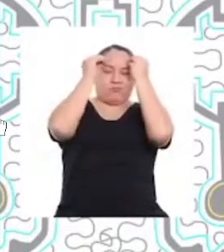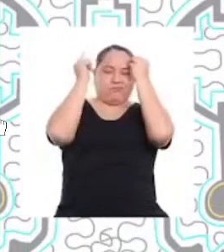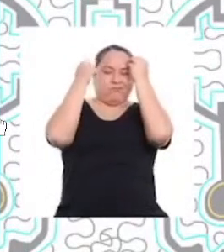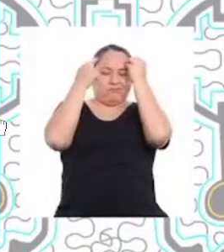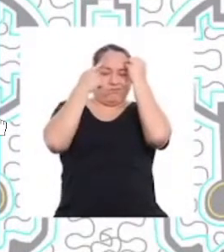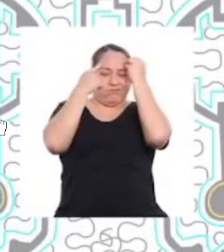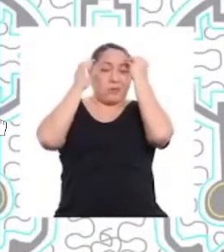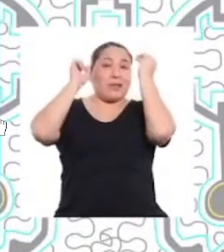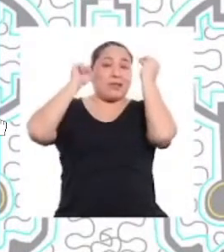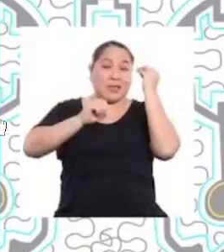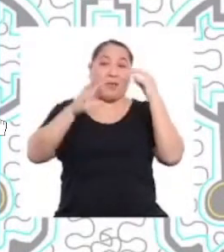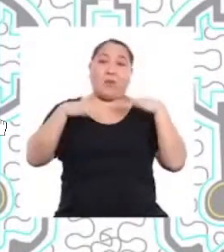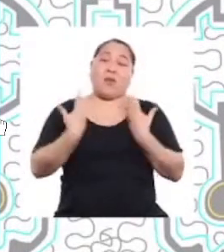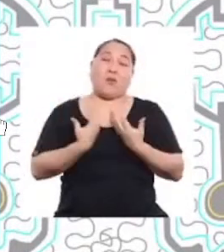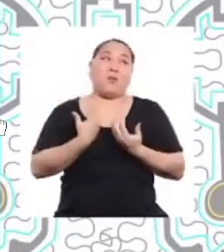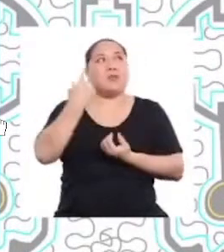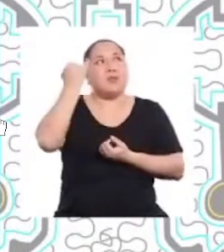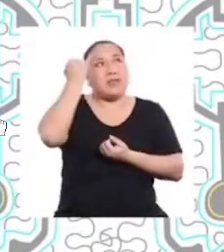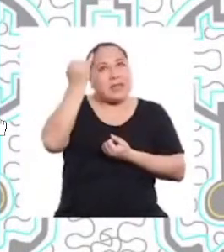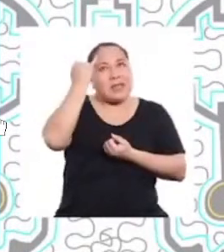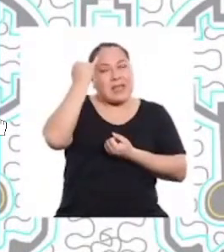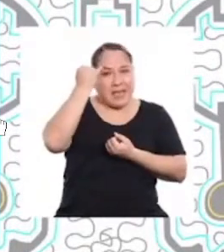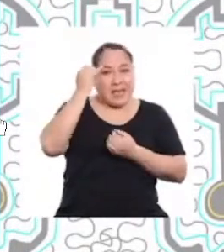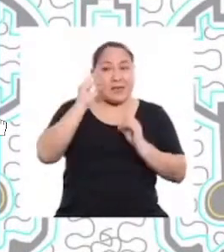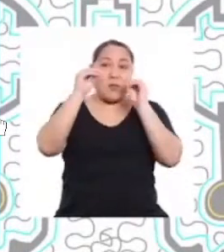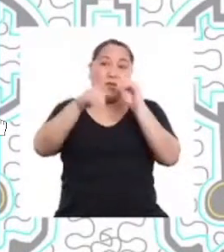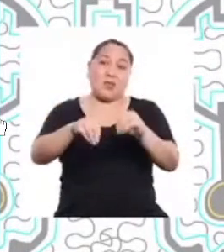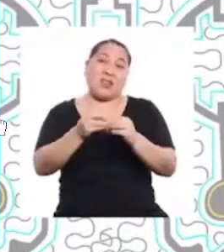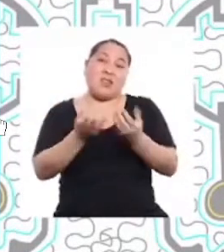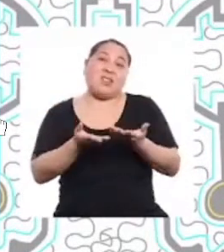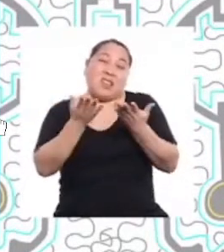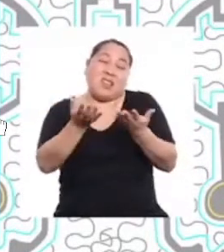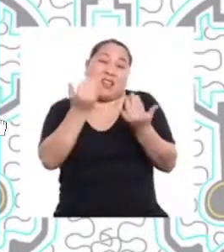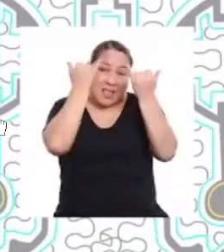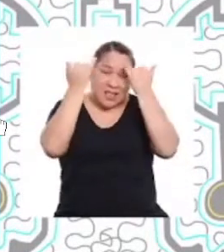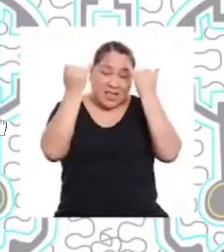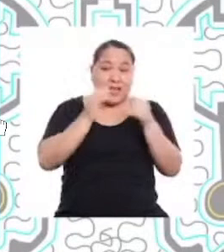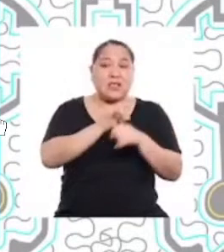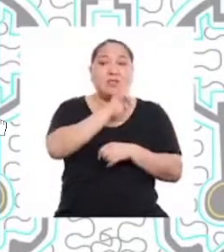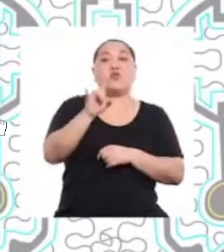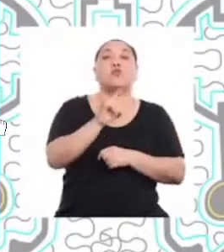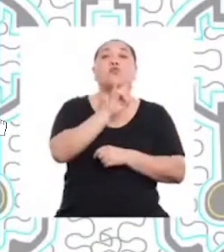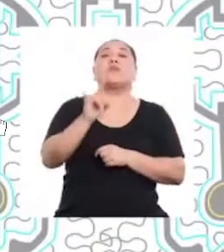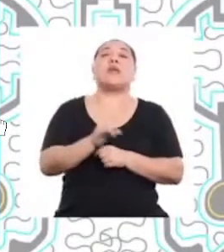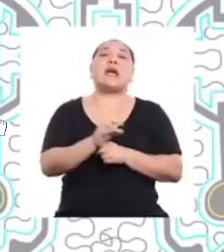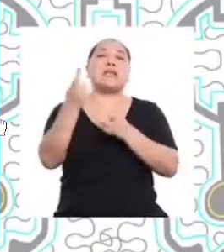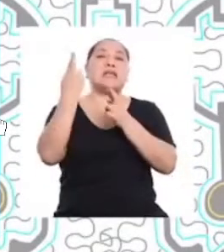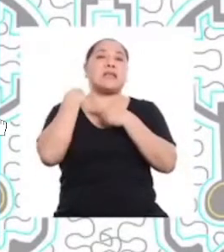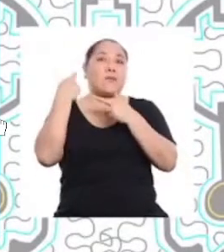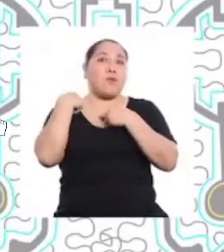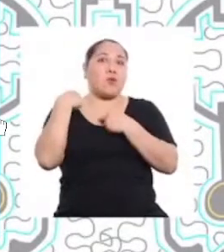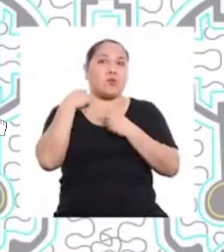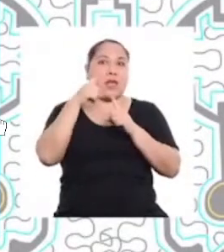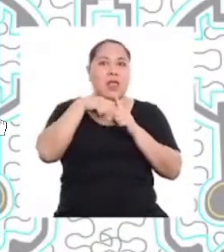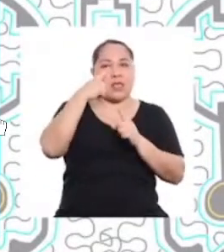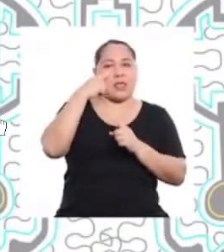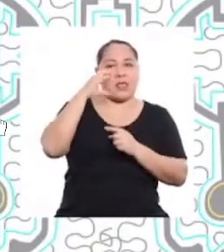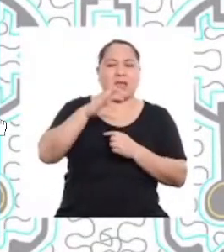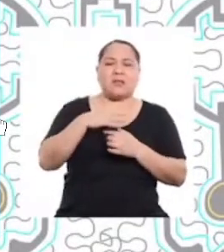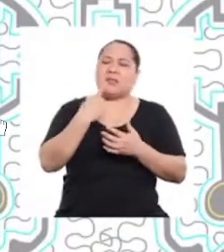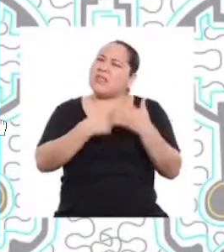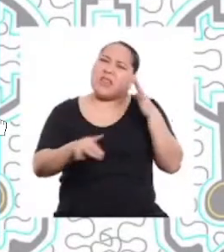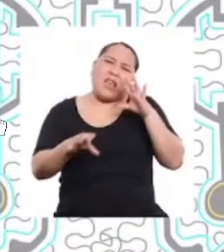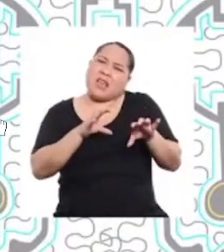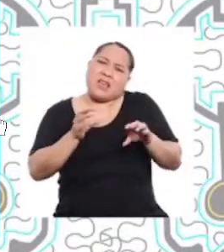dé la capacidad de tomar una postura para proponer acciones que nos permitan utilizar responsablemente las TIC. ¿Qué acciones